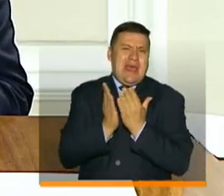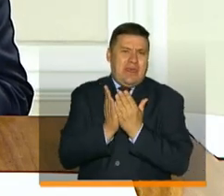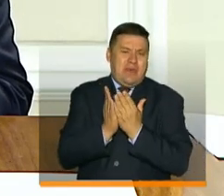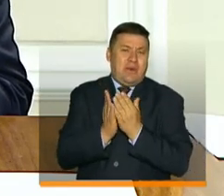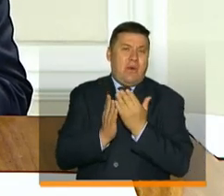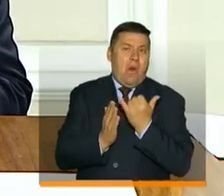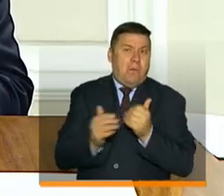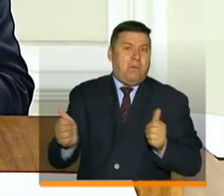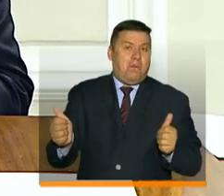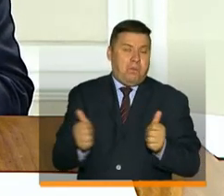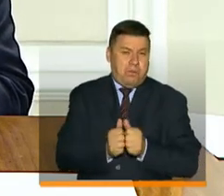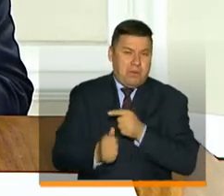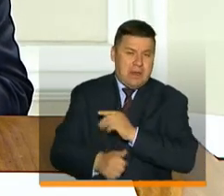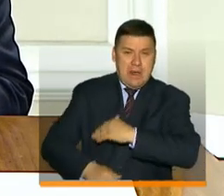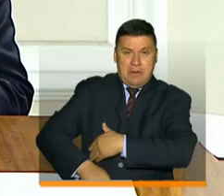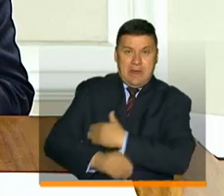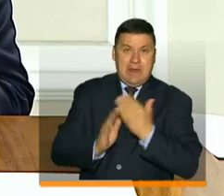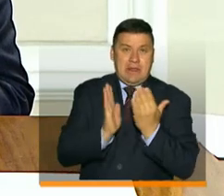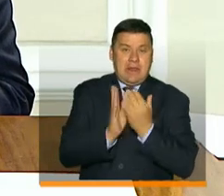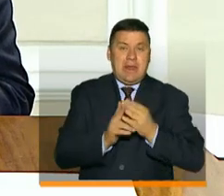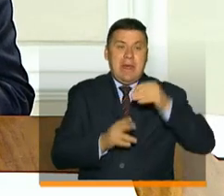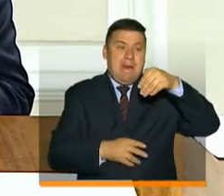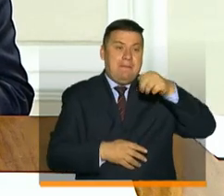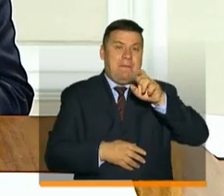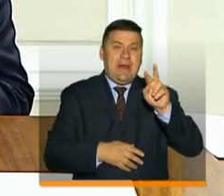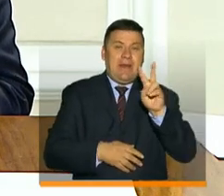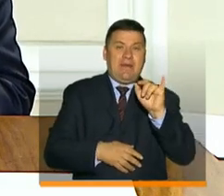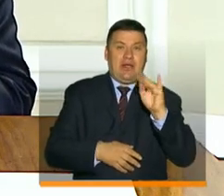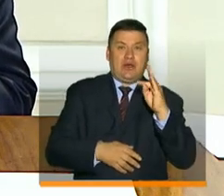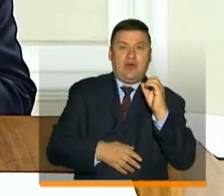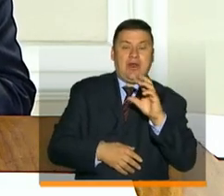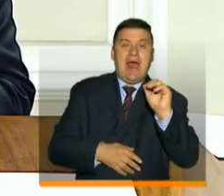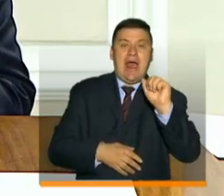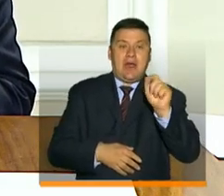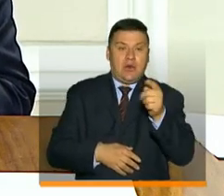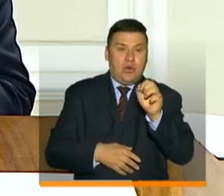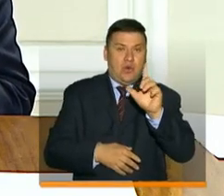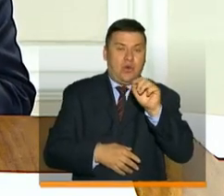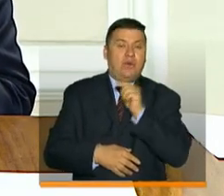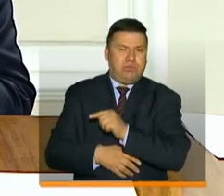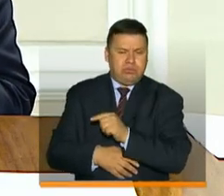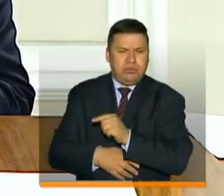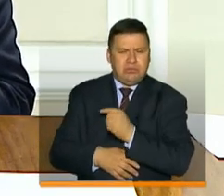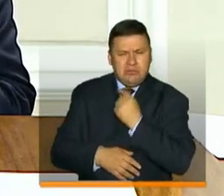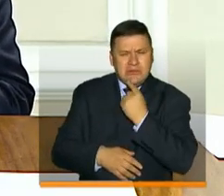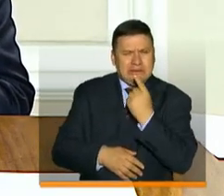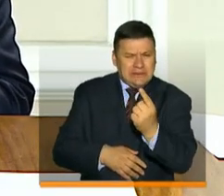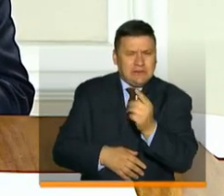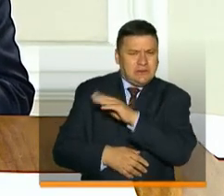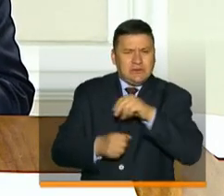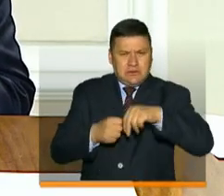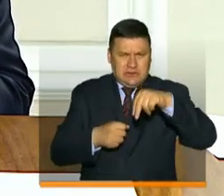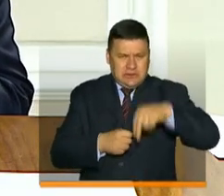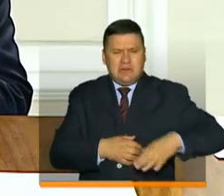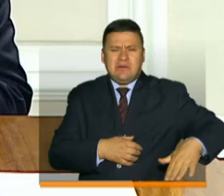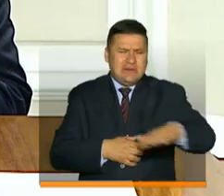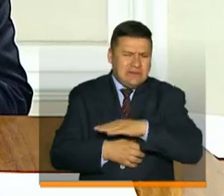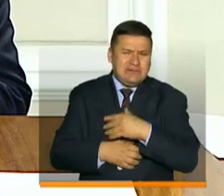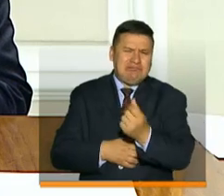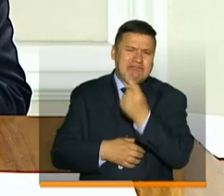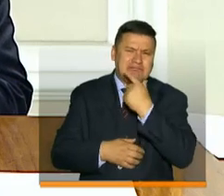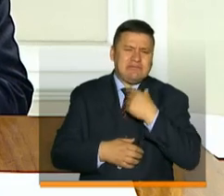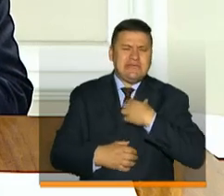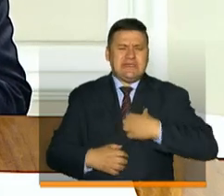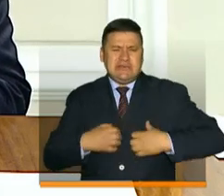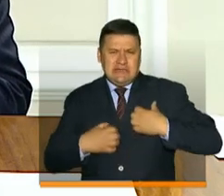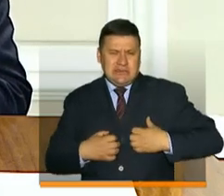Hoy está con nosotros la ministra de Educación, María Victoria Angulo, y hemos podido también recibir de los ciudadanos algunas de sus